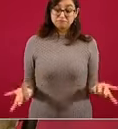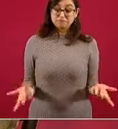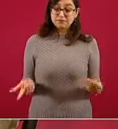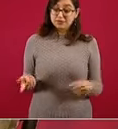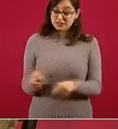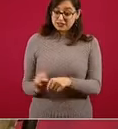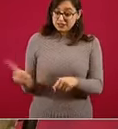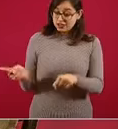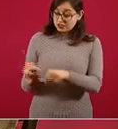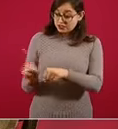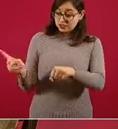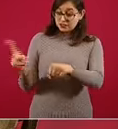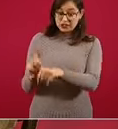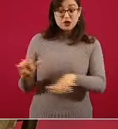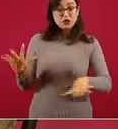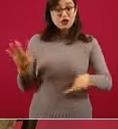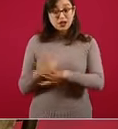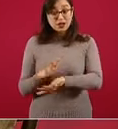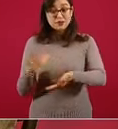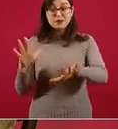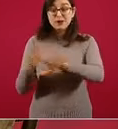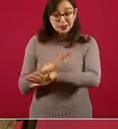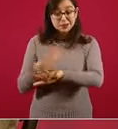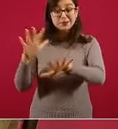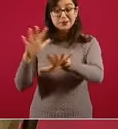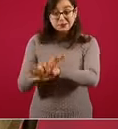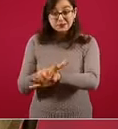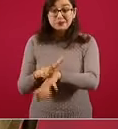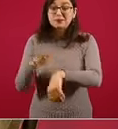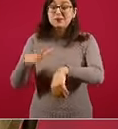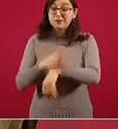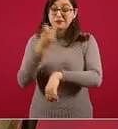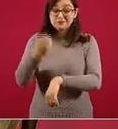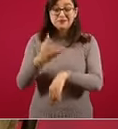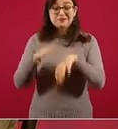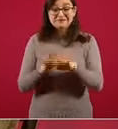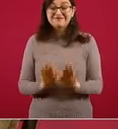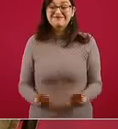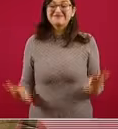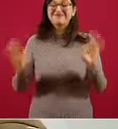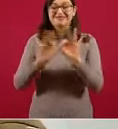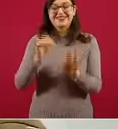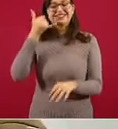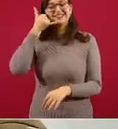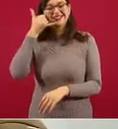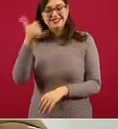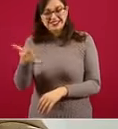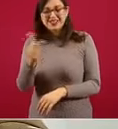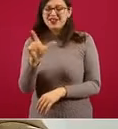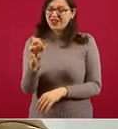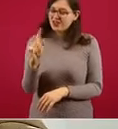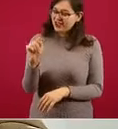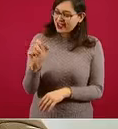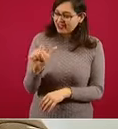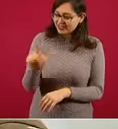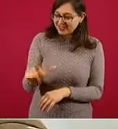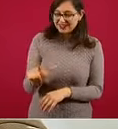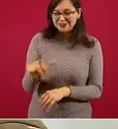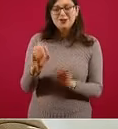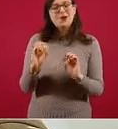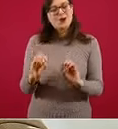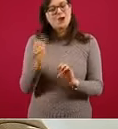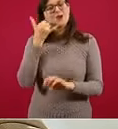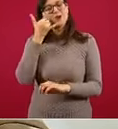cambiando hora con hora, lo más importante y el mensaje más importante es que hablen directamente al Locatel o al 911 y ahí